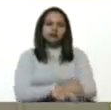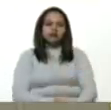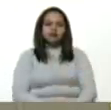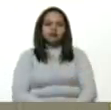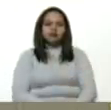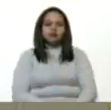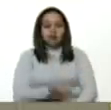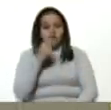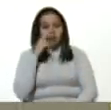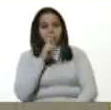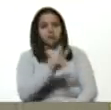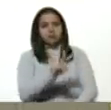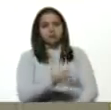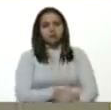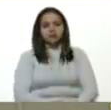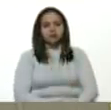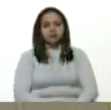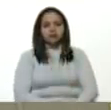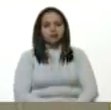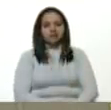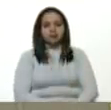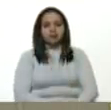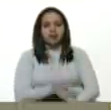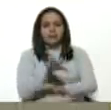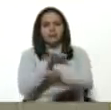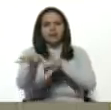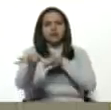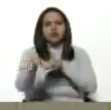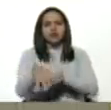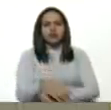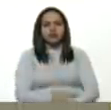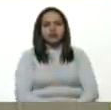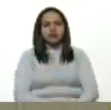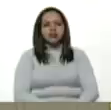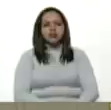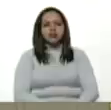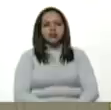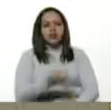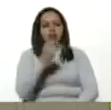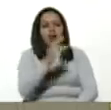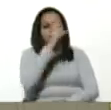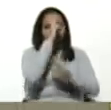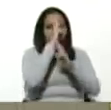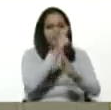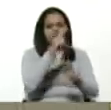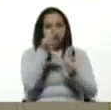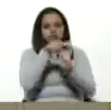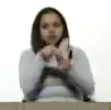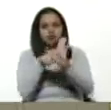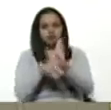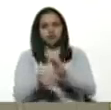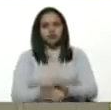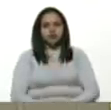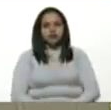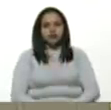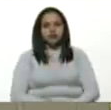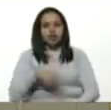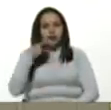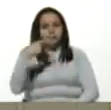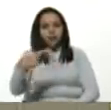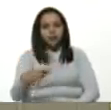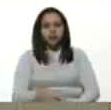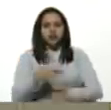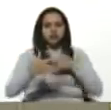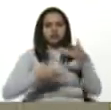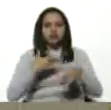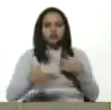Y lo vemos. En la mayoría hay respeto de las medidas, de las políticas, de las